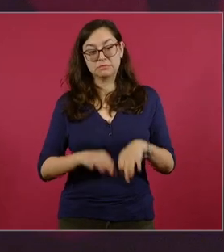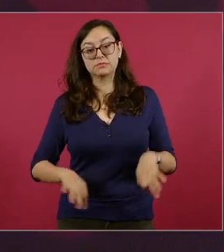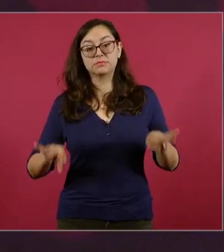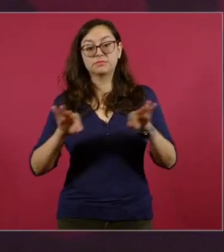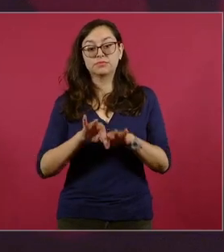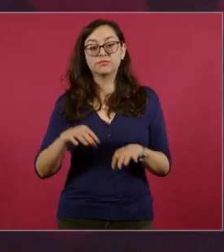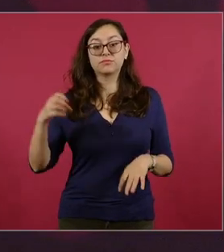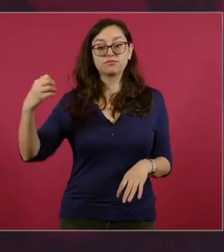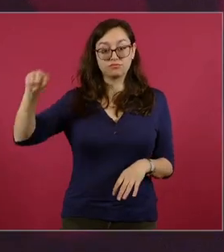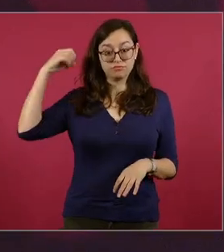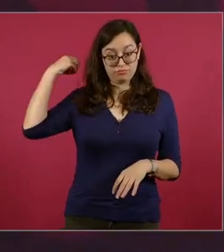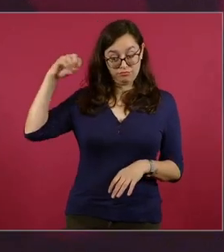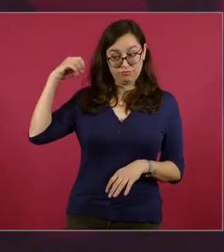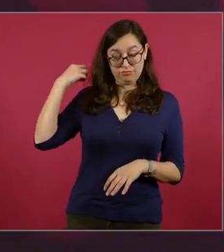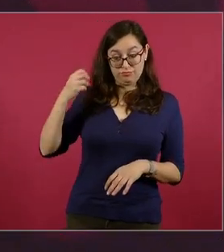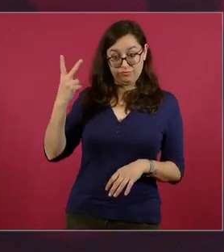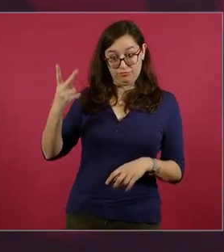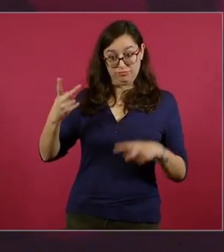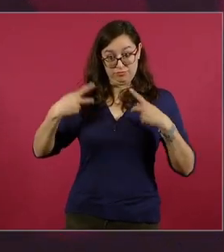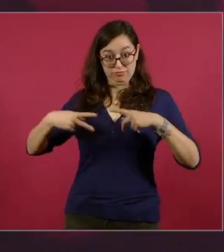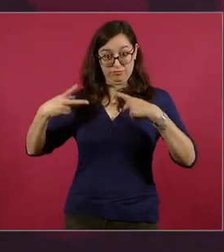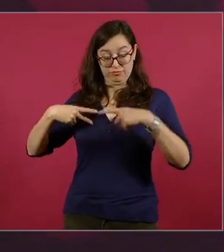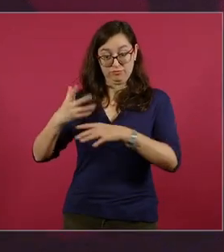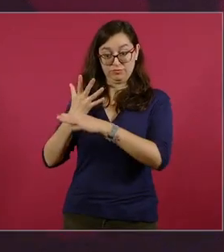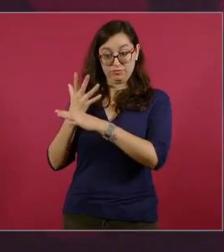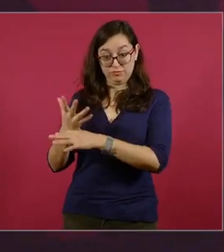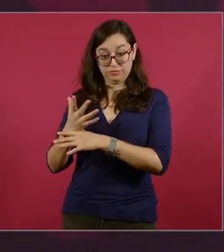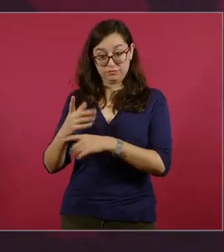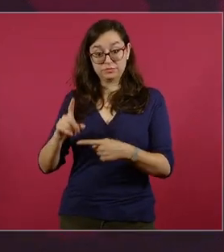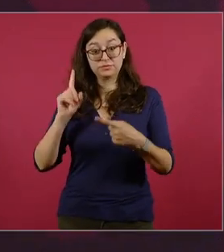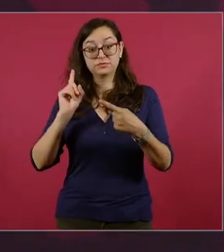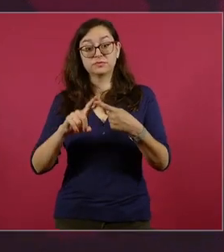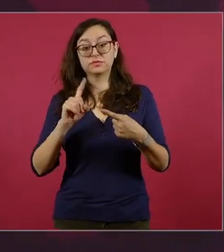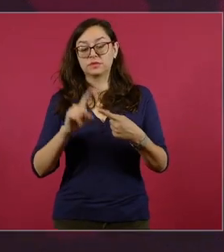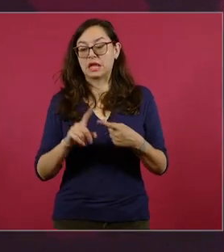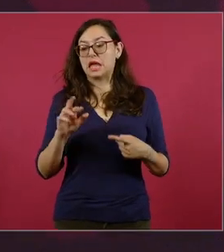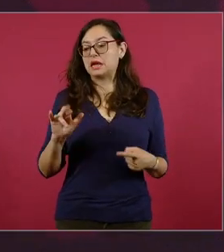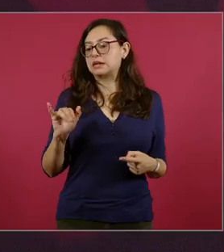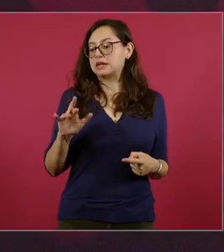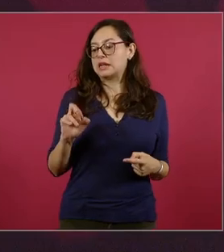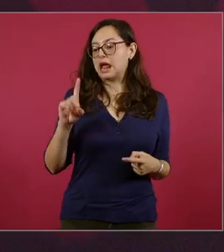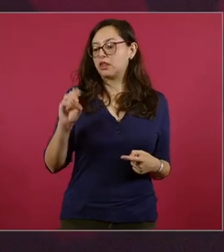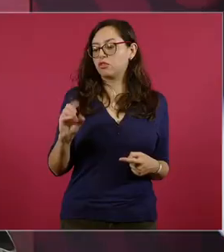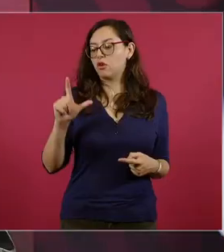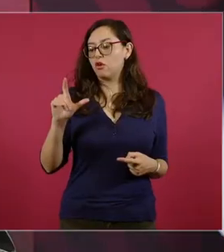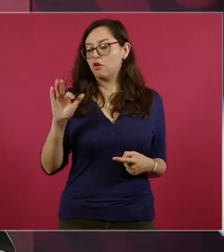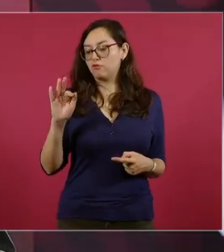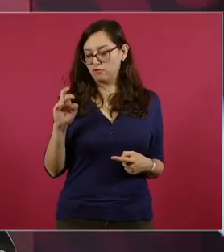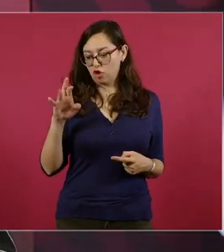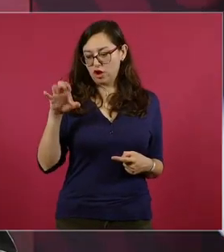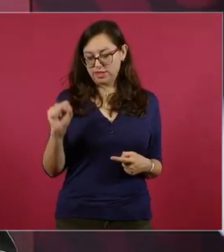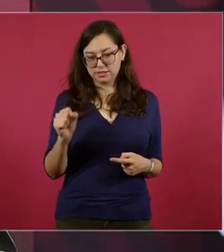Solo el pueblo puede salvar al pueblo, decía Ricardo Flores Magón.